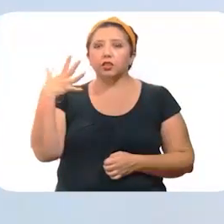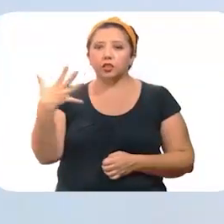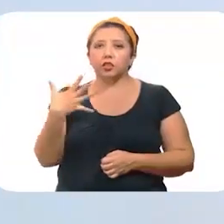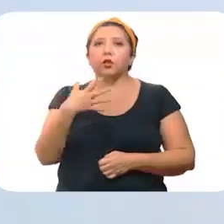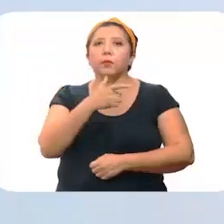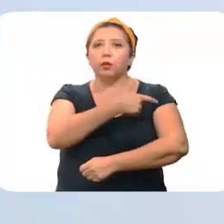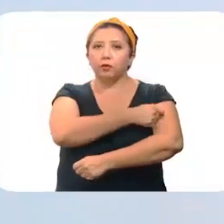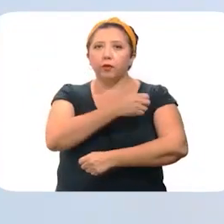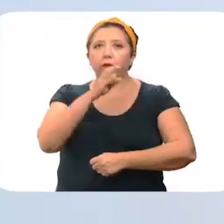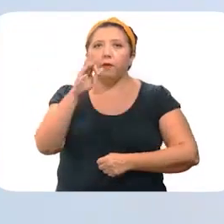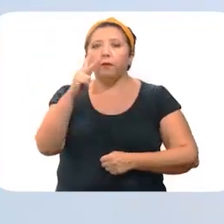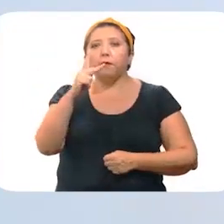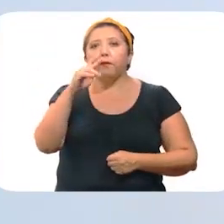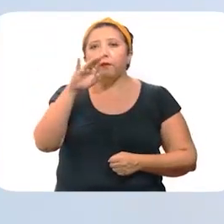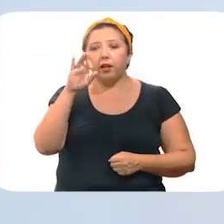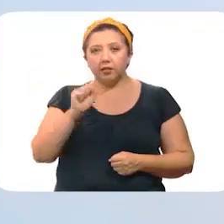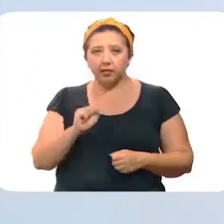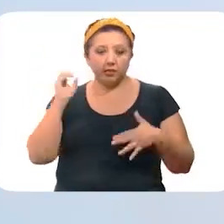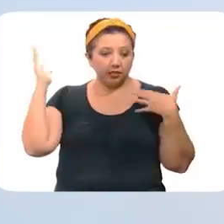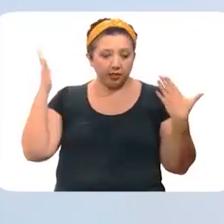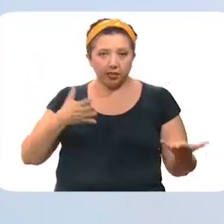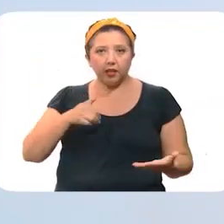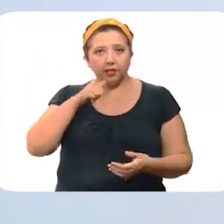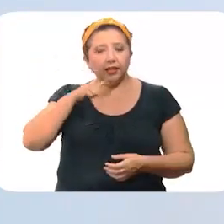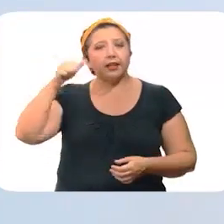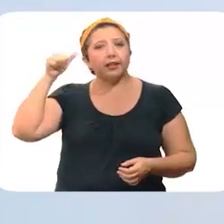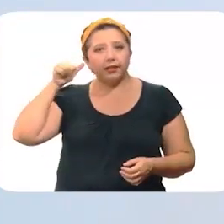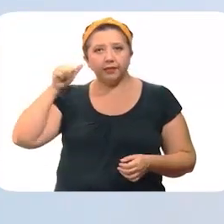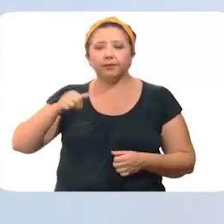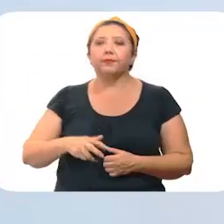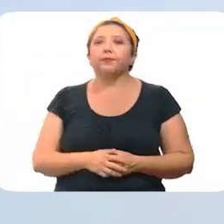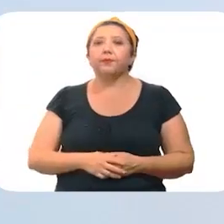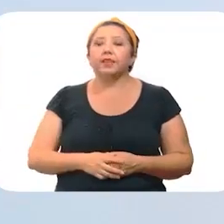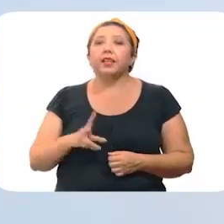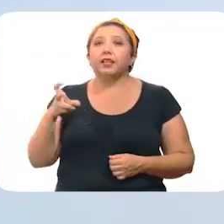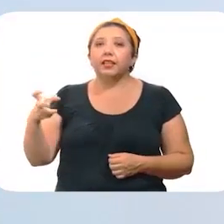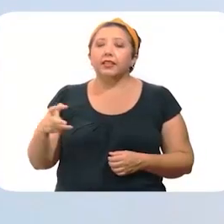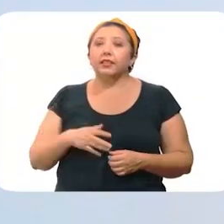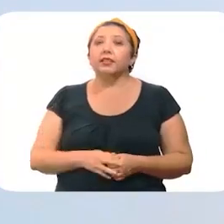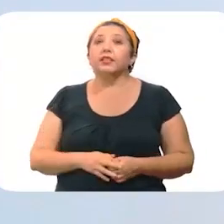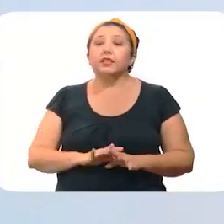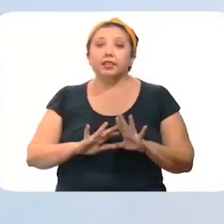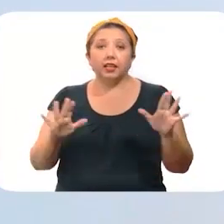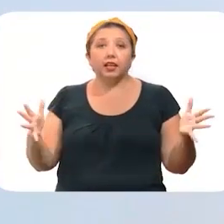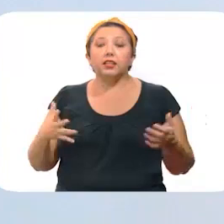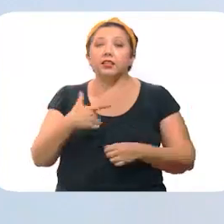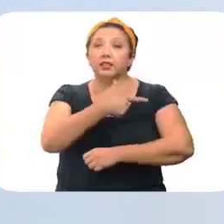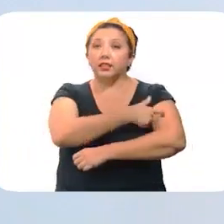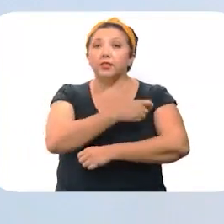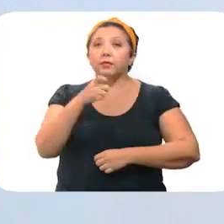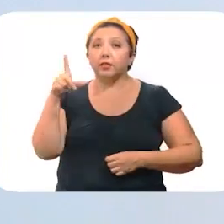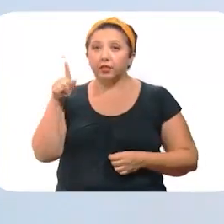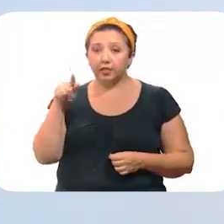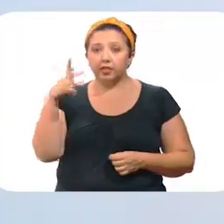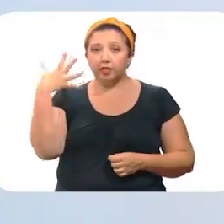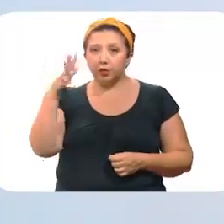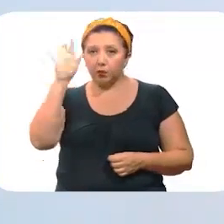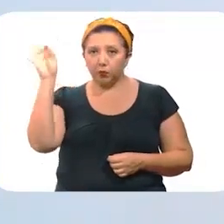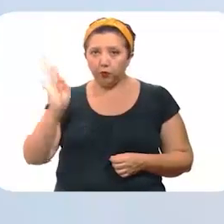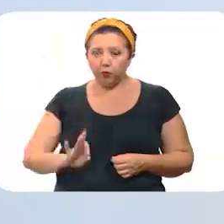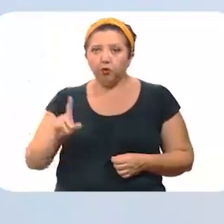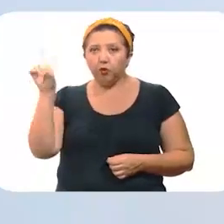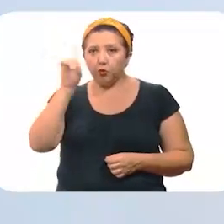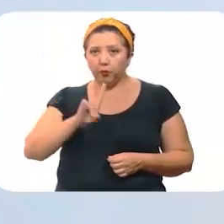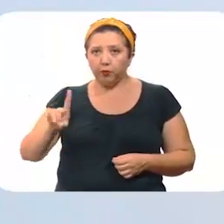de la farmacéutica Pfizer, las que llegaron el día de ayer. De este embarque ya se aplicó el 75%.